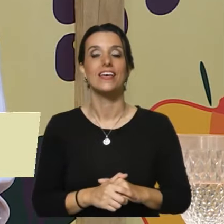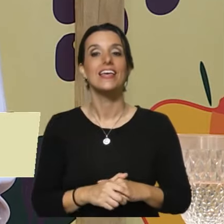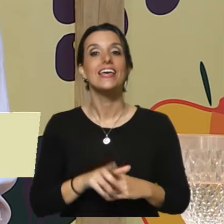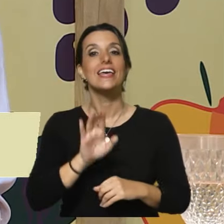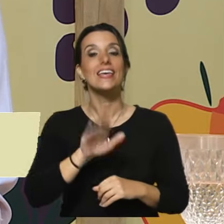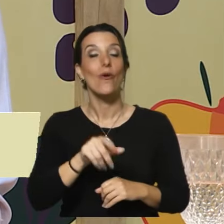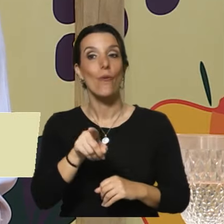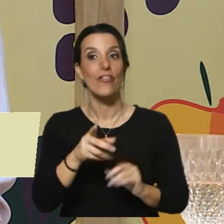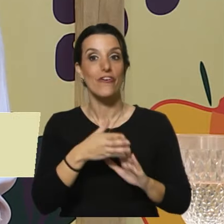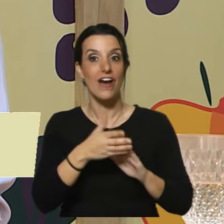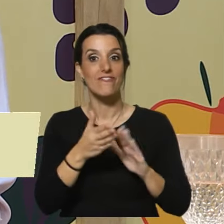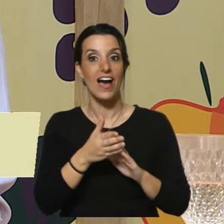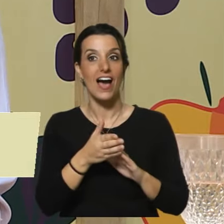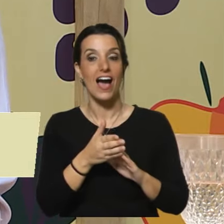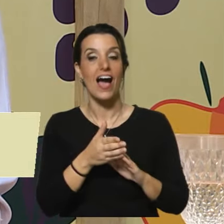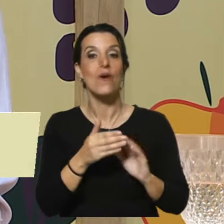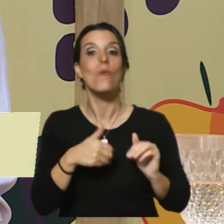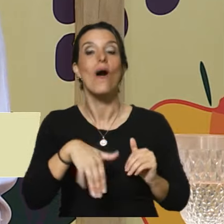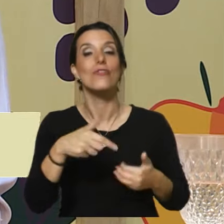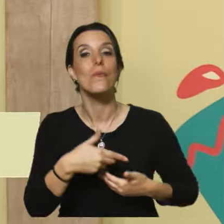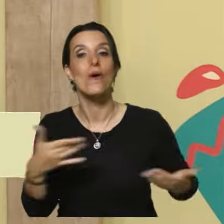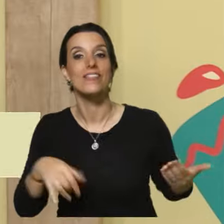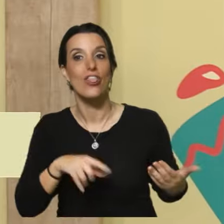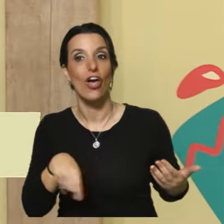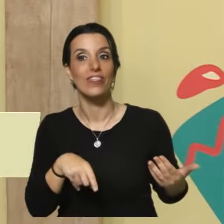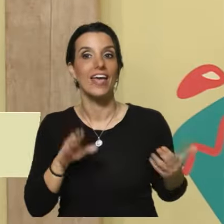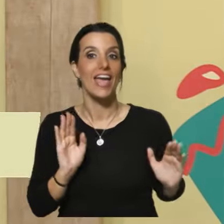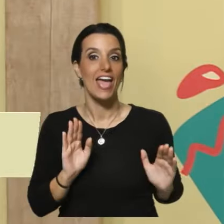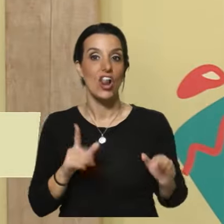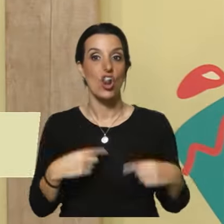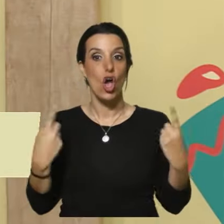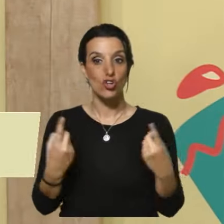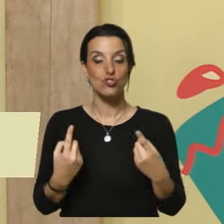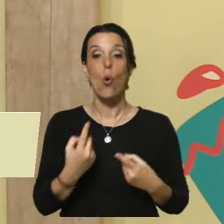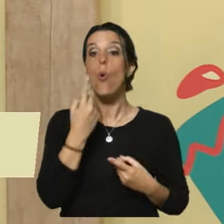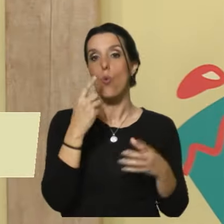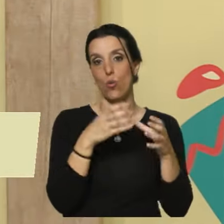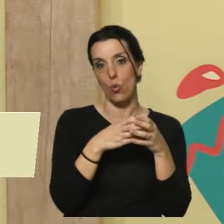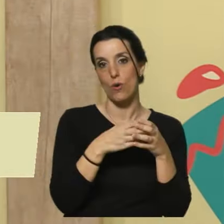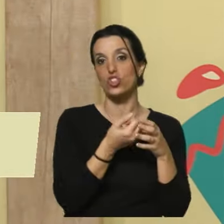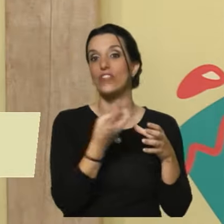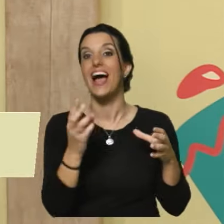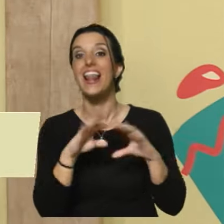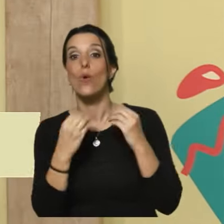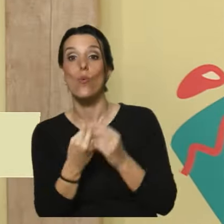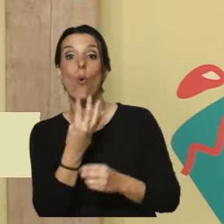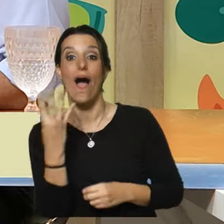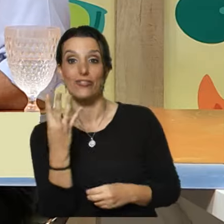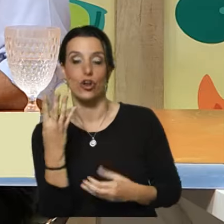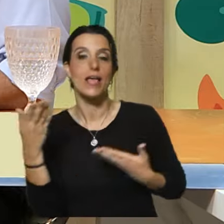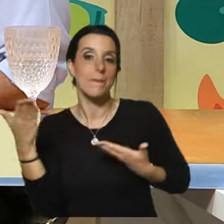cuando van a ahora cuándo es que va a ser y dónde bueno es Nosotros somos una de las bandas pero son cuatro bandas invitados